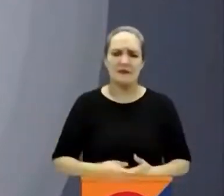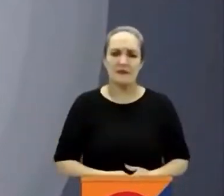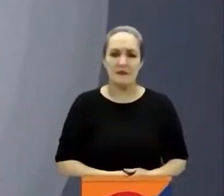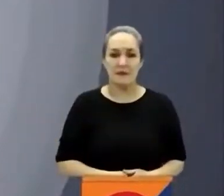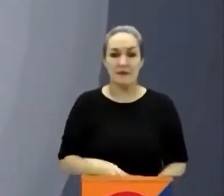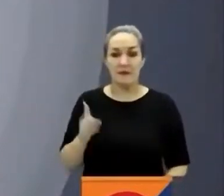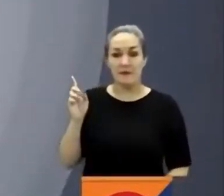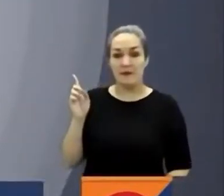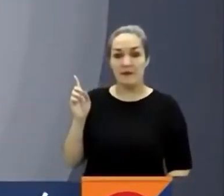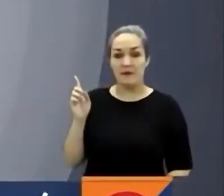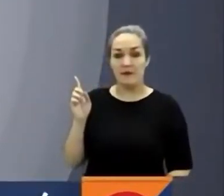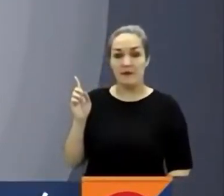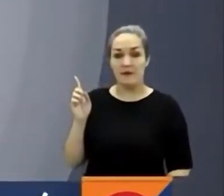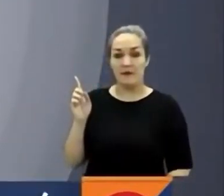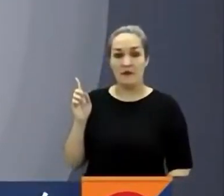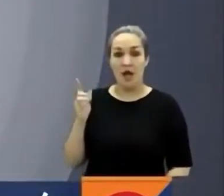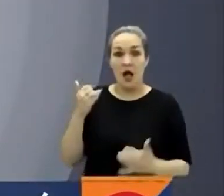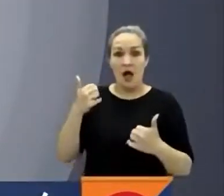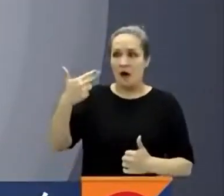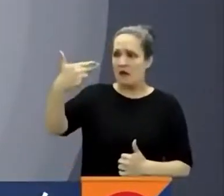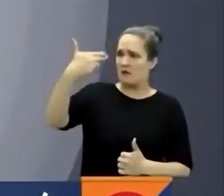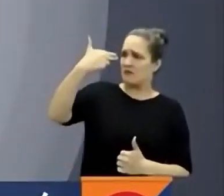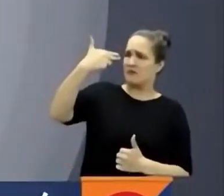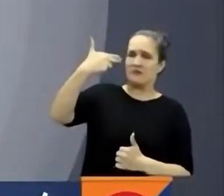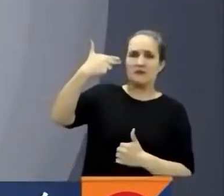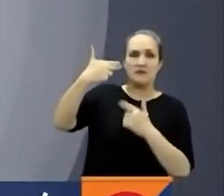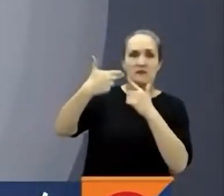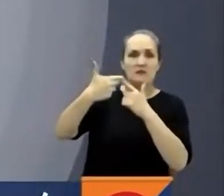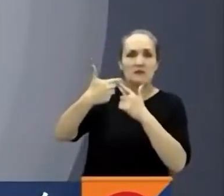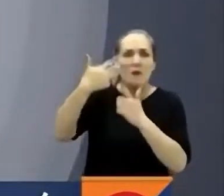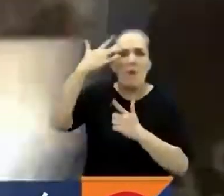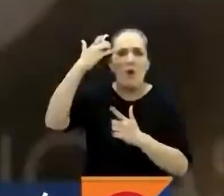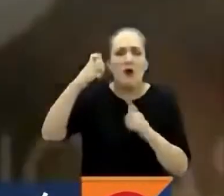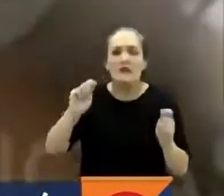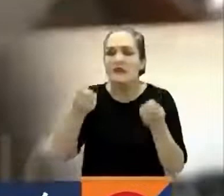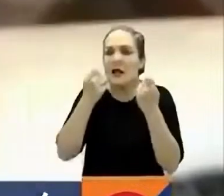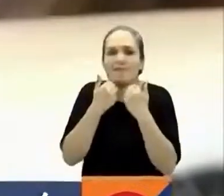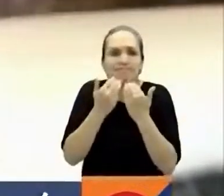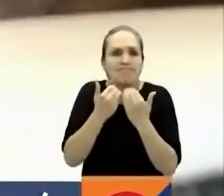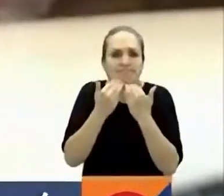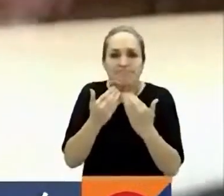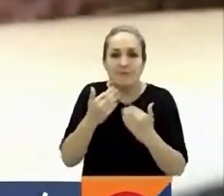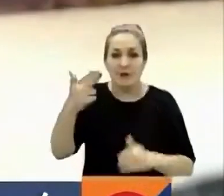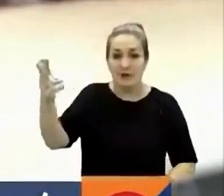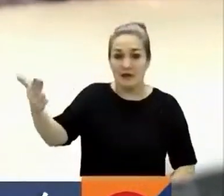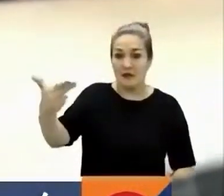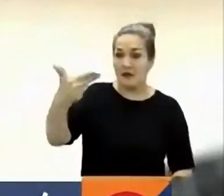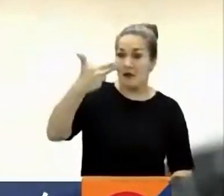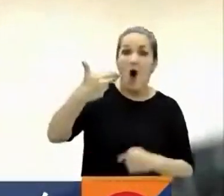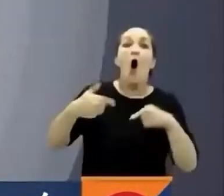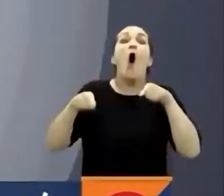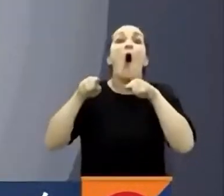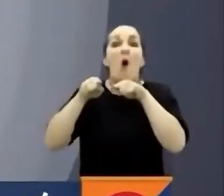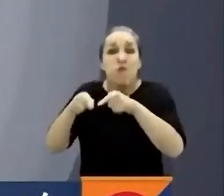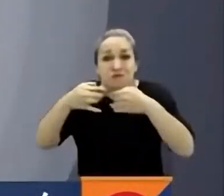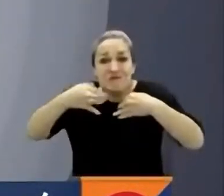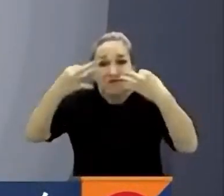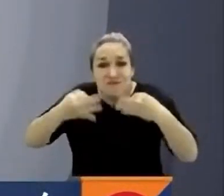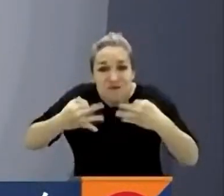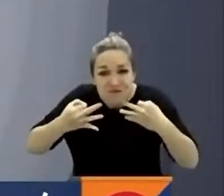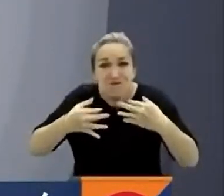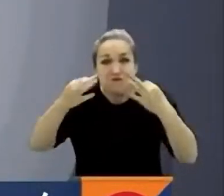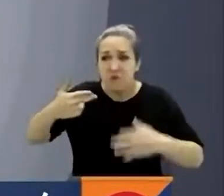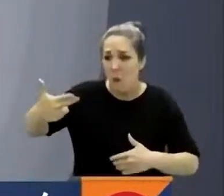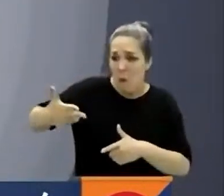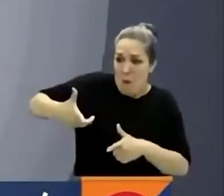Hoy, el mundo habla de la bala cuya razón de ser no progresó. Porque esta arma estaba cargada y aunque fue